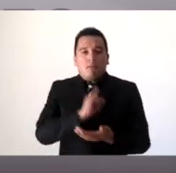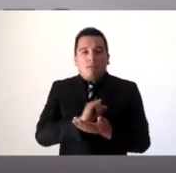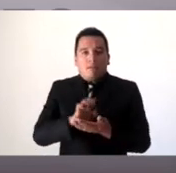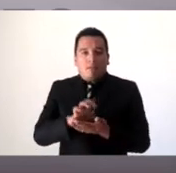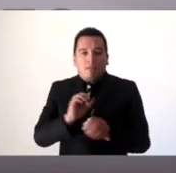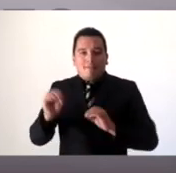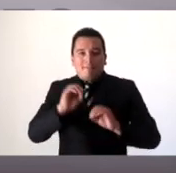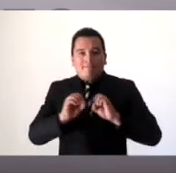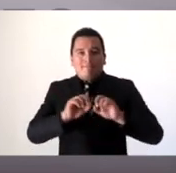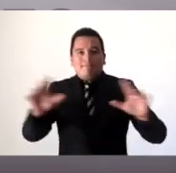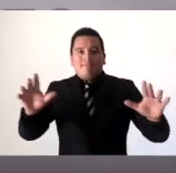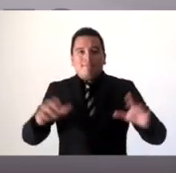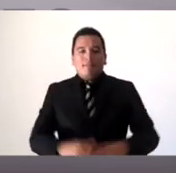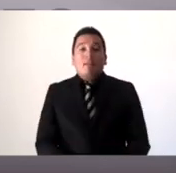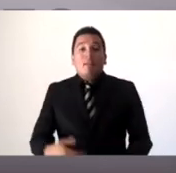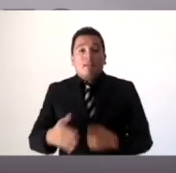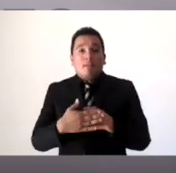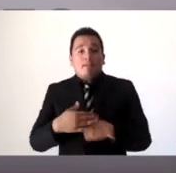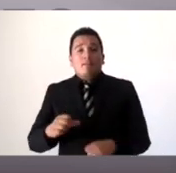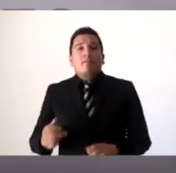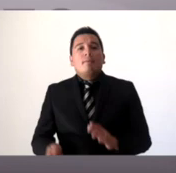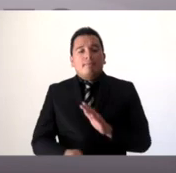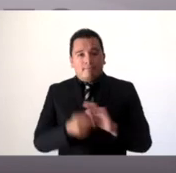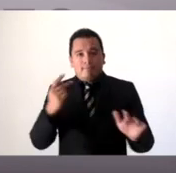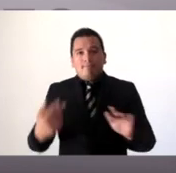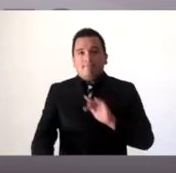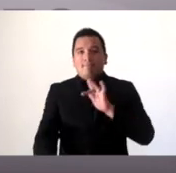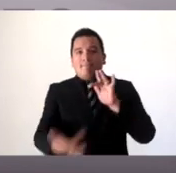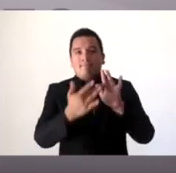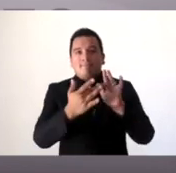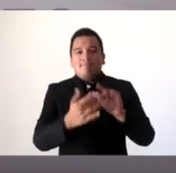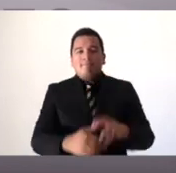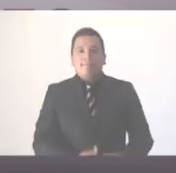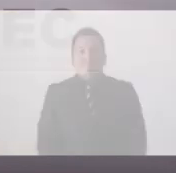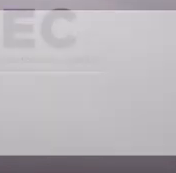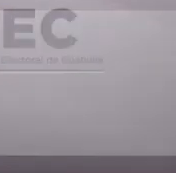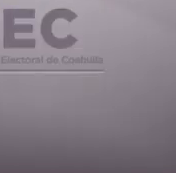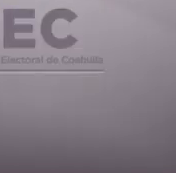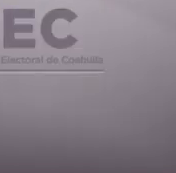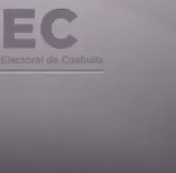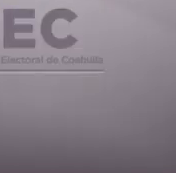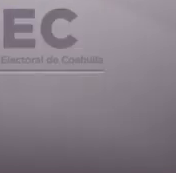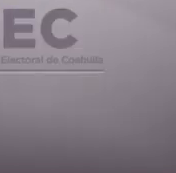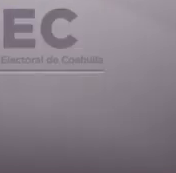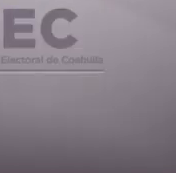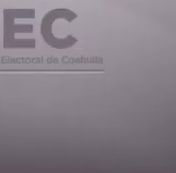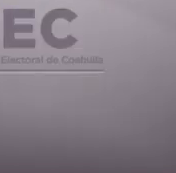por el Instituto Electoral de Coahuila. Nos escuchamos en nuestra próxima emisión.